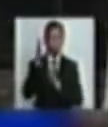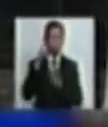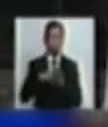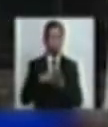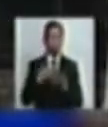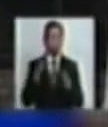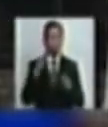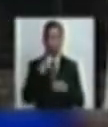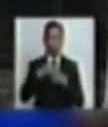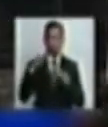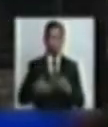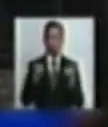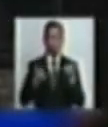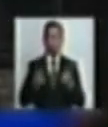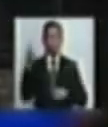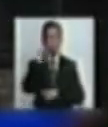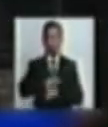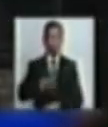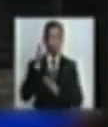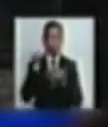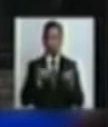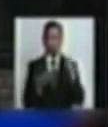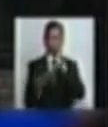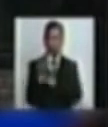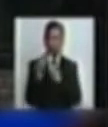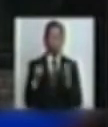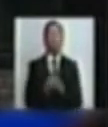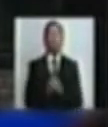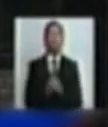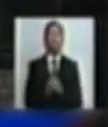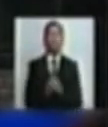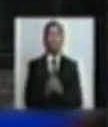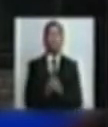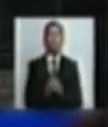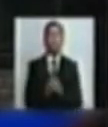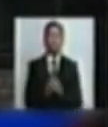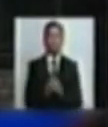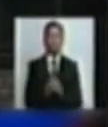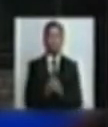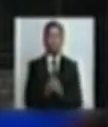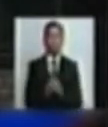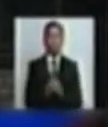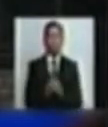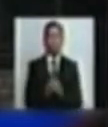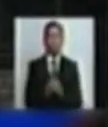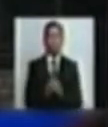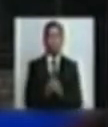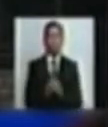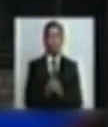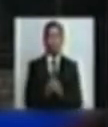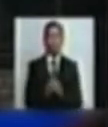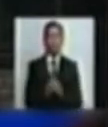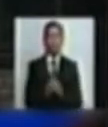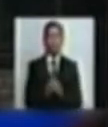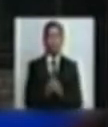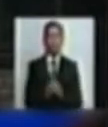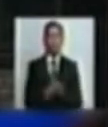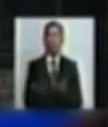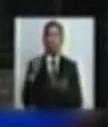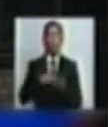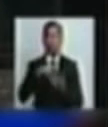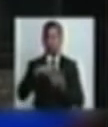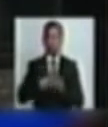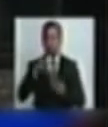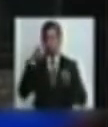invitado, el presidente Evo Morales ha hecho énfasis de que es importante el diálogo honesto, sin ganadores ni